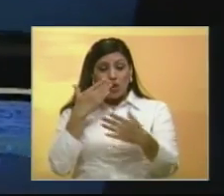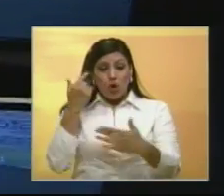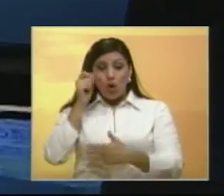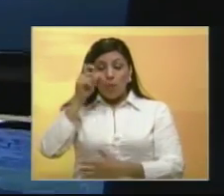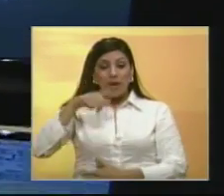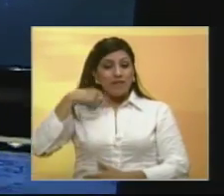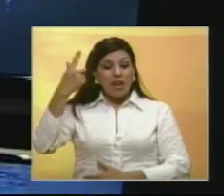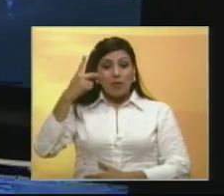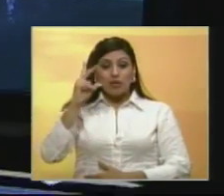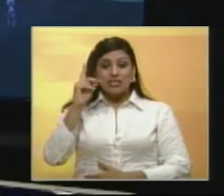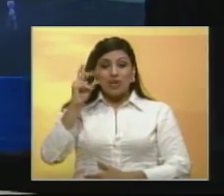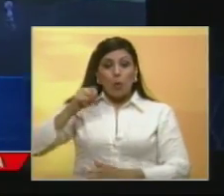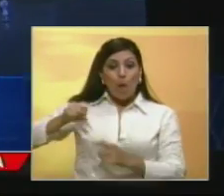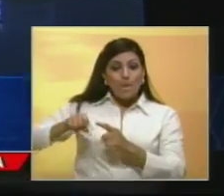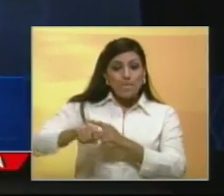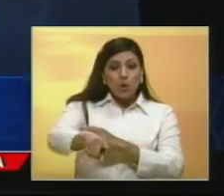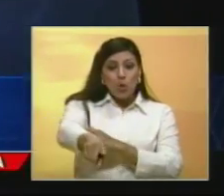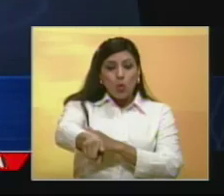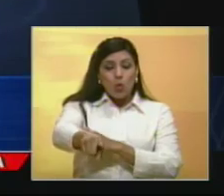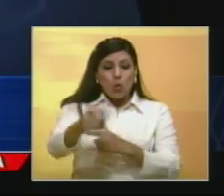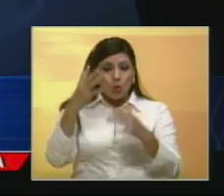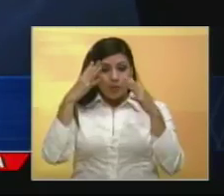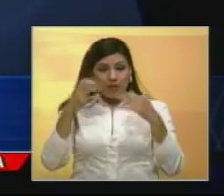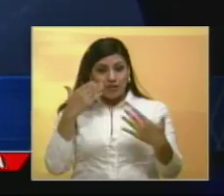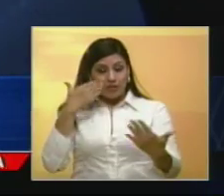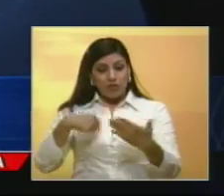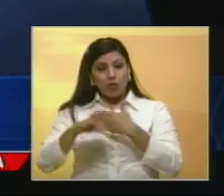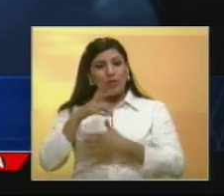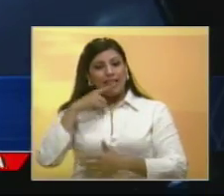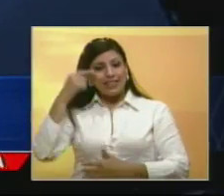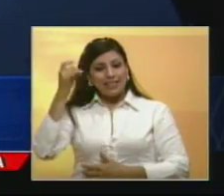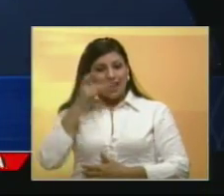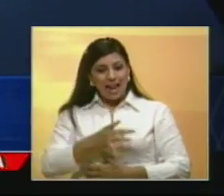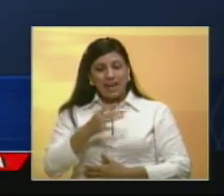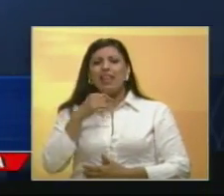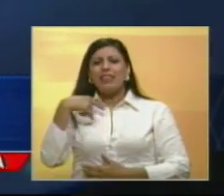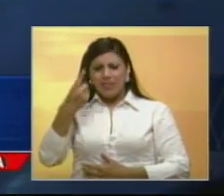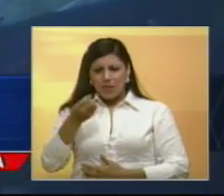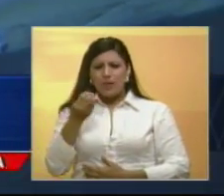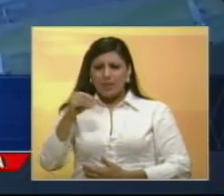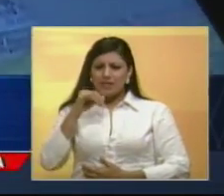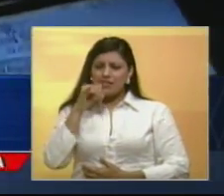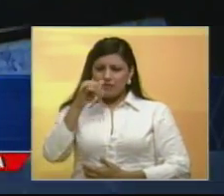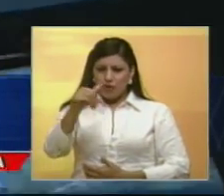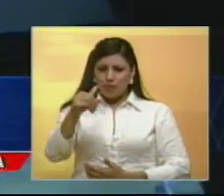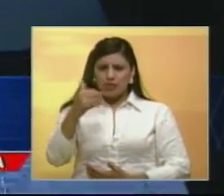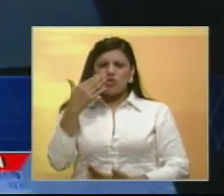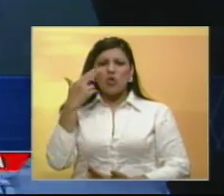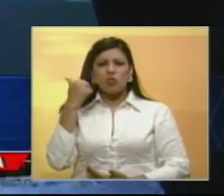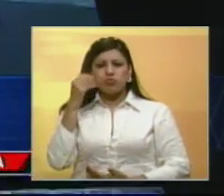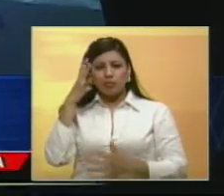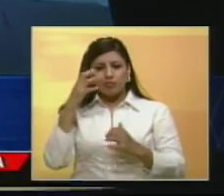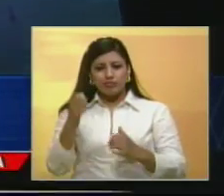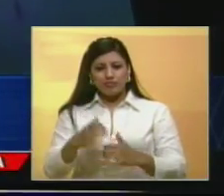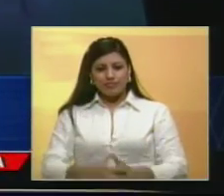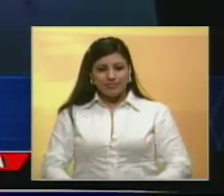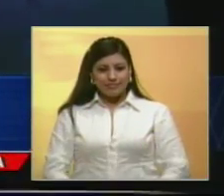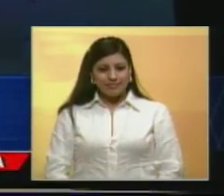Rincón marcó su segundo gol con el Genoa en el fútbol italiano. En breve los detalles con Tony